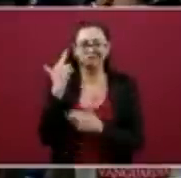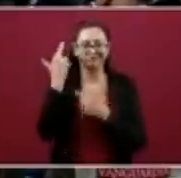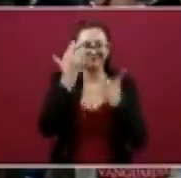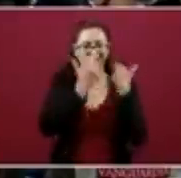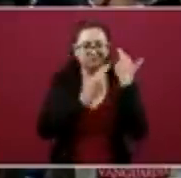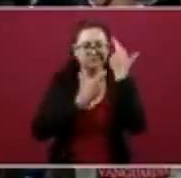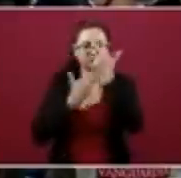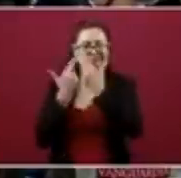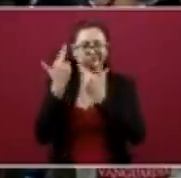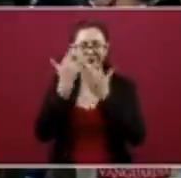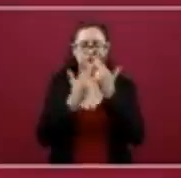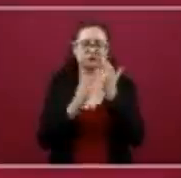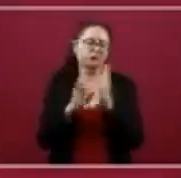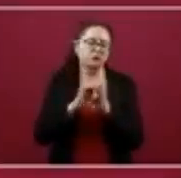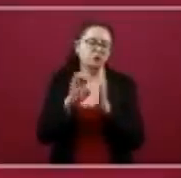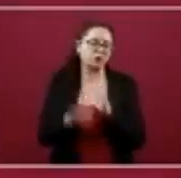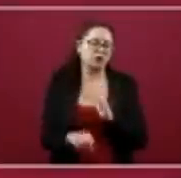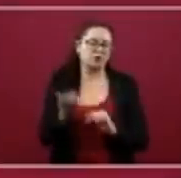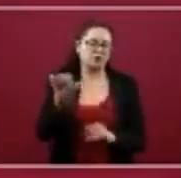Hoy, por ejemplo,